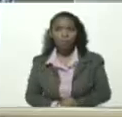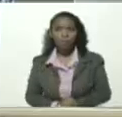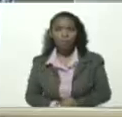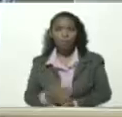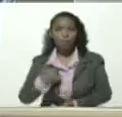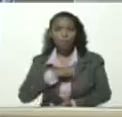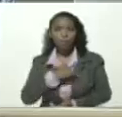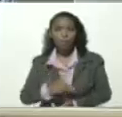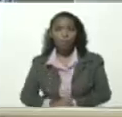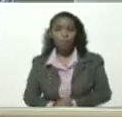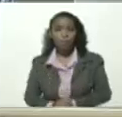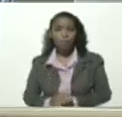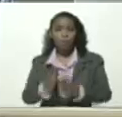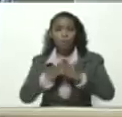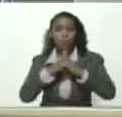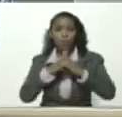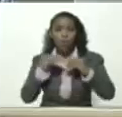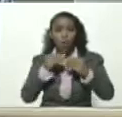Nosotros con